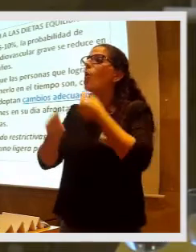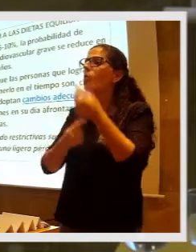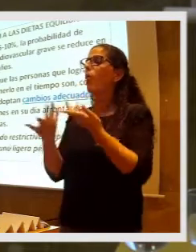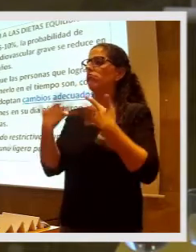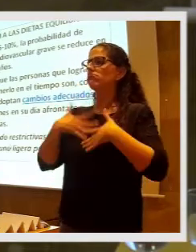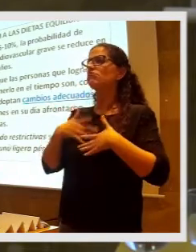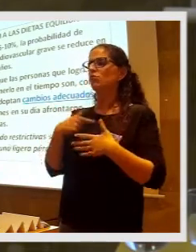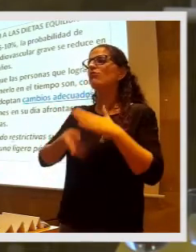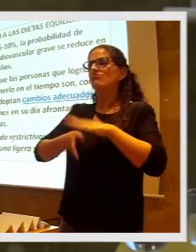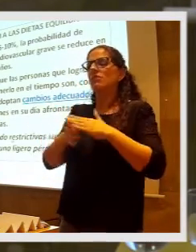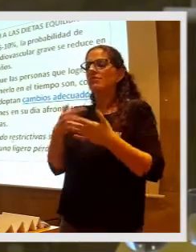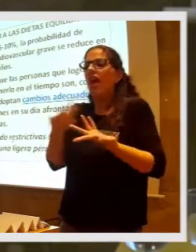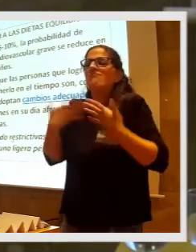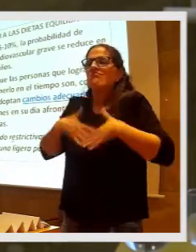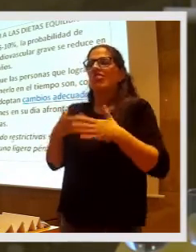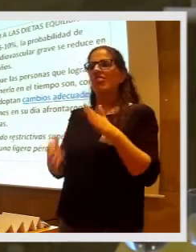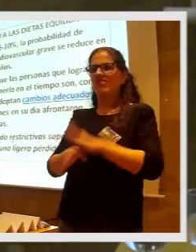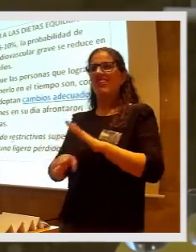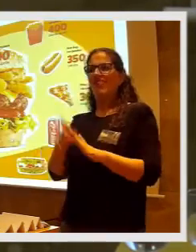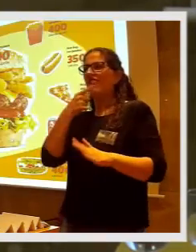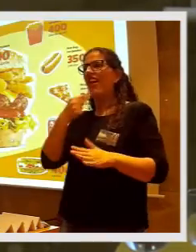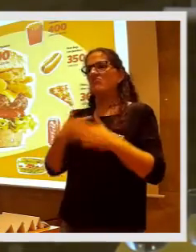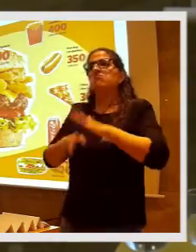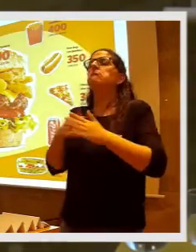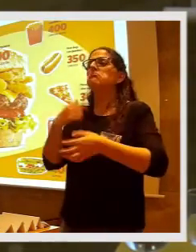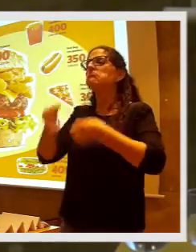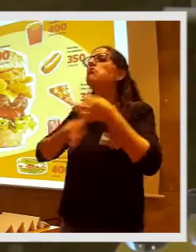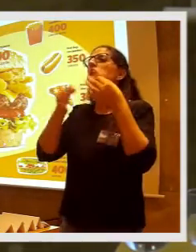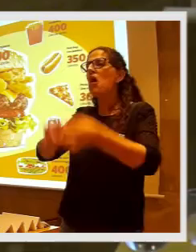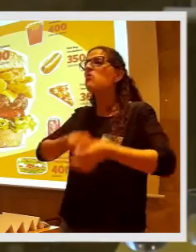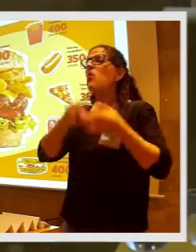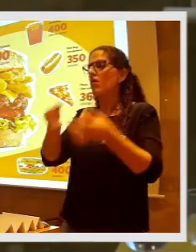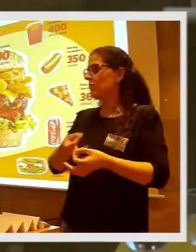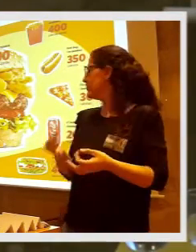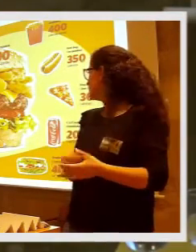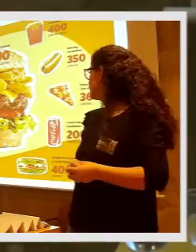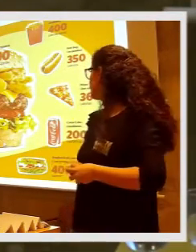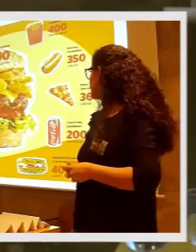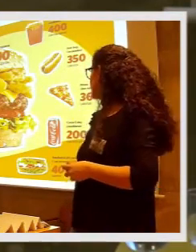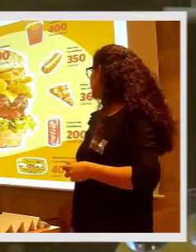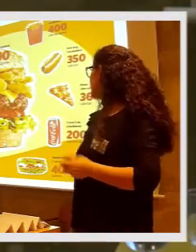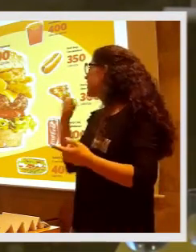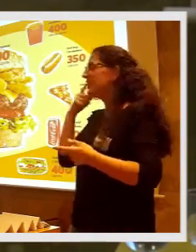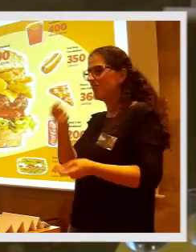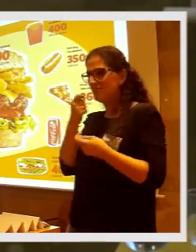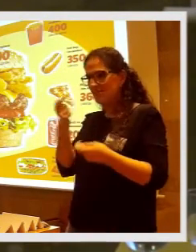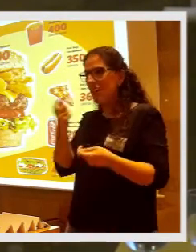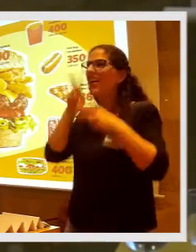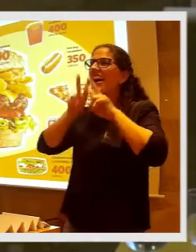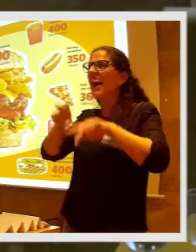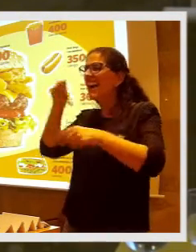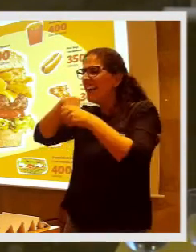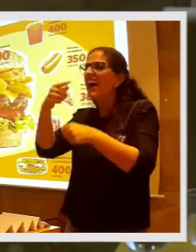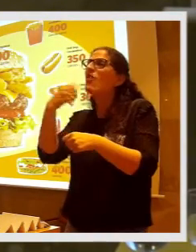con dietas excesivamente restrictivas que deberíamos de tener en cuenta. Porque si nos parásemos a pensar y a mirar y a saber lo